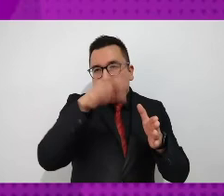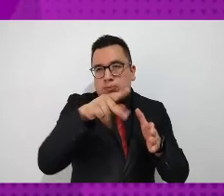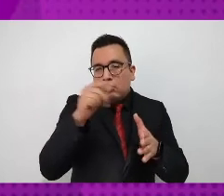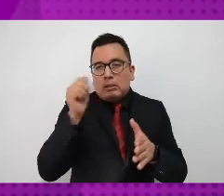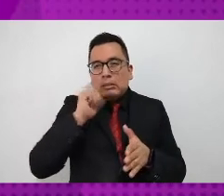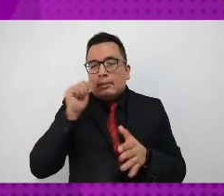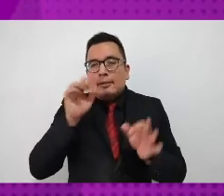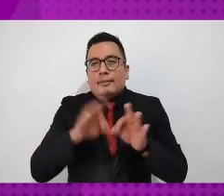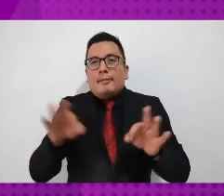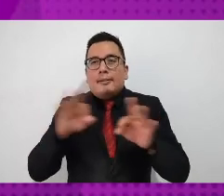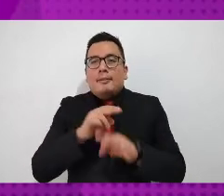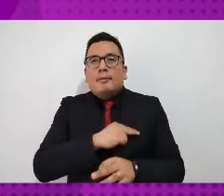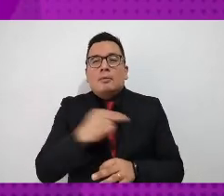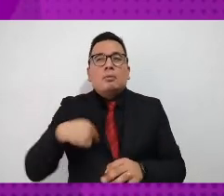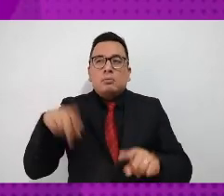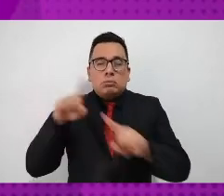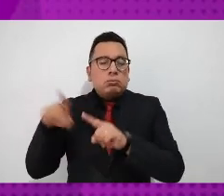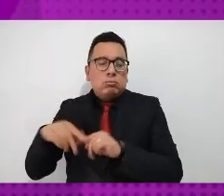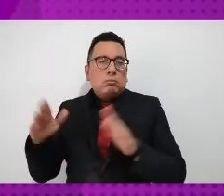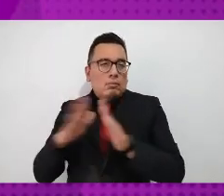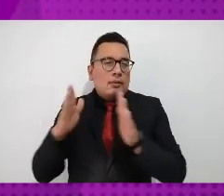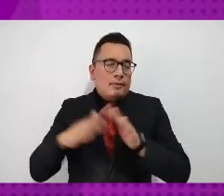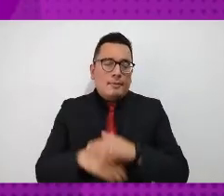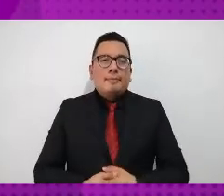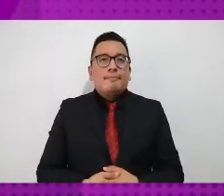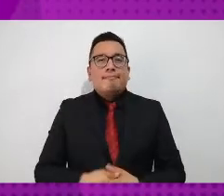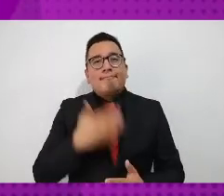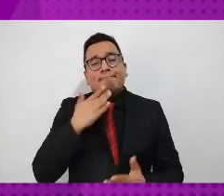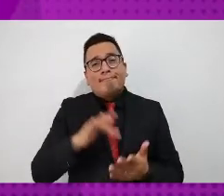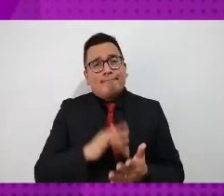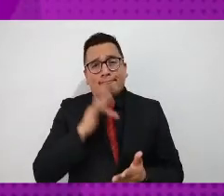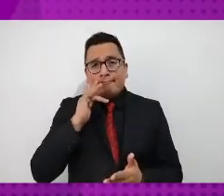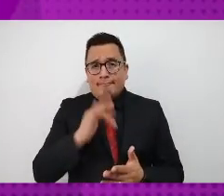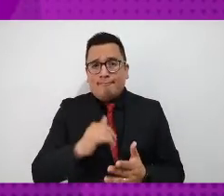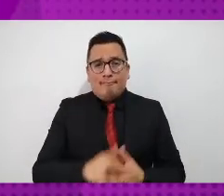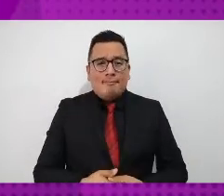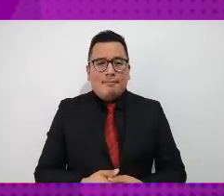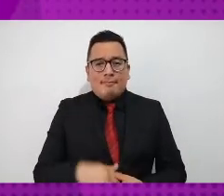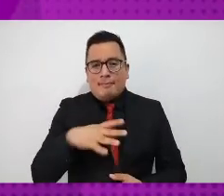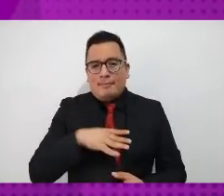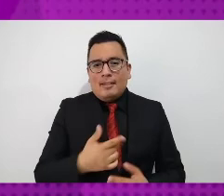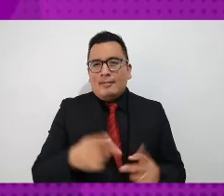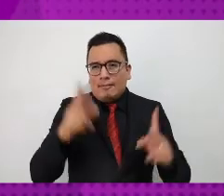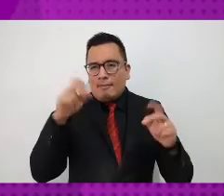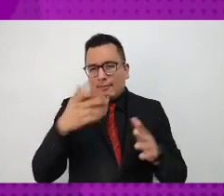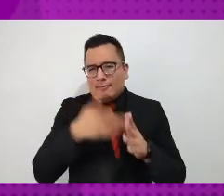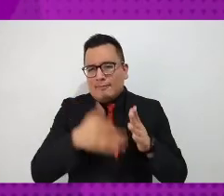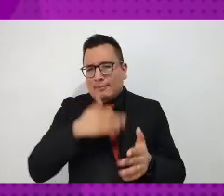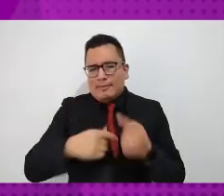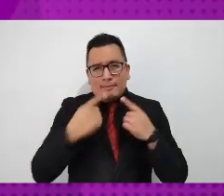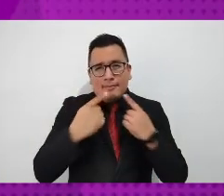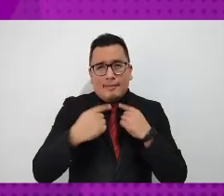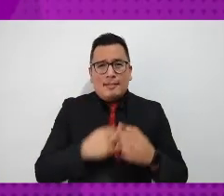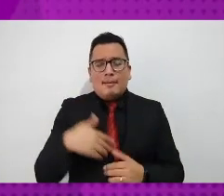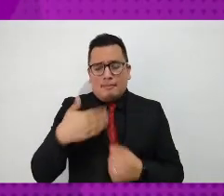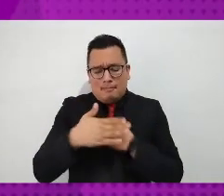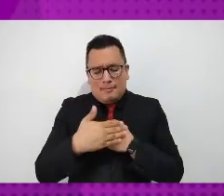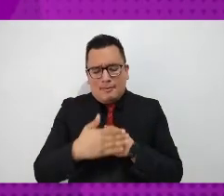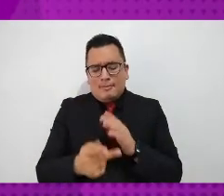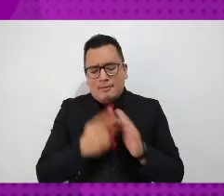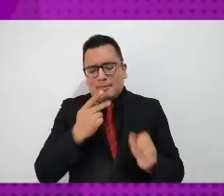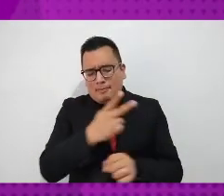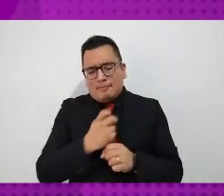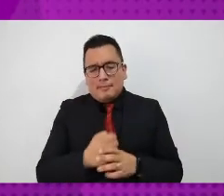momento participando activamente como ciudadanía muchas gracias alfredo se quedan varios temas interesantes en la mesa para un próximo